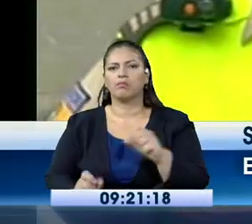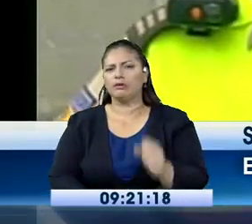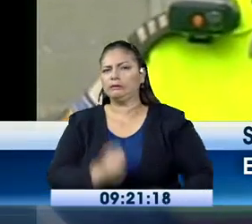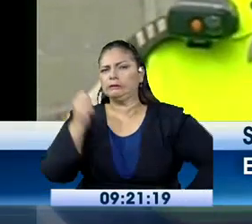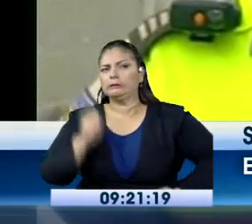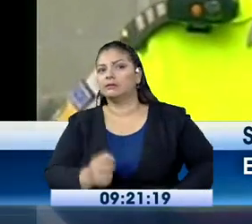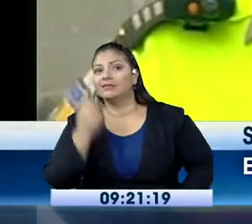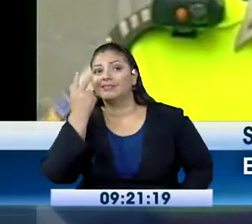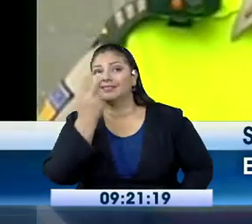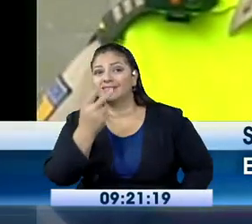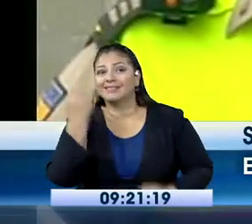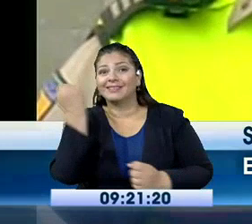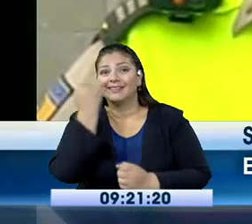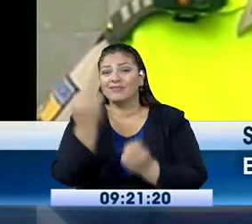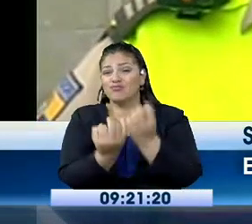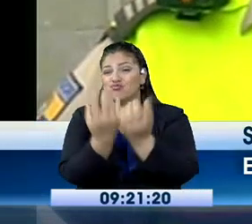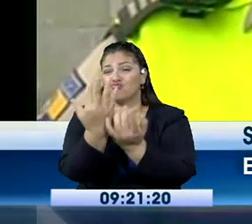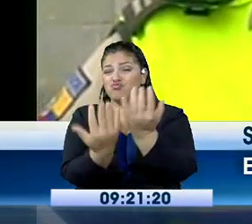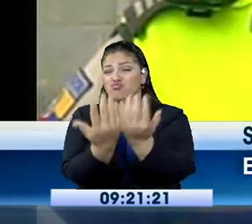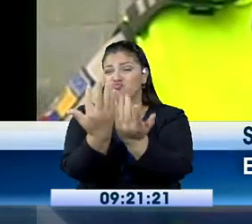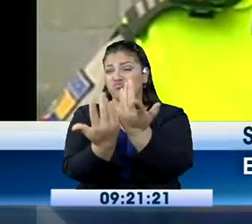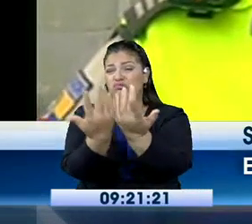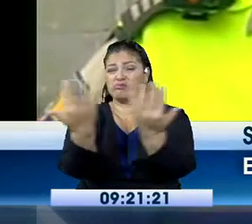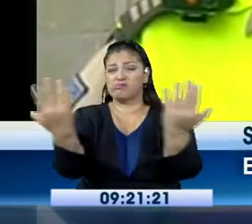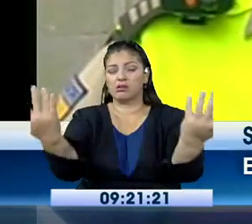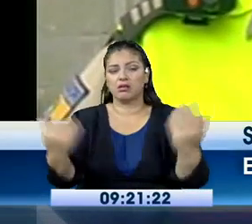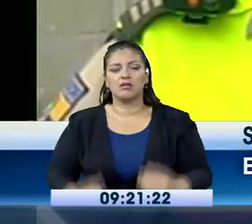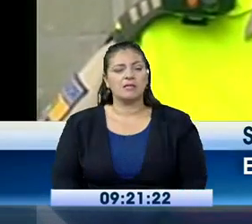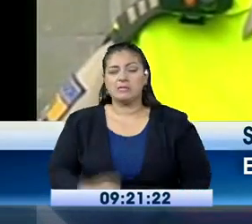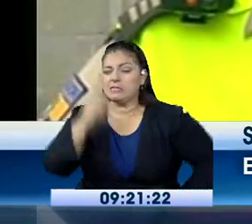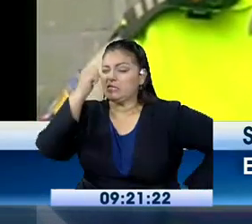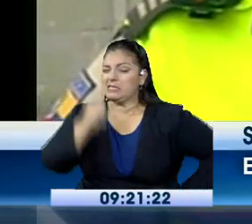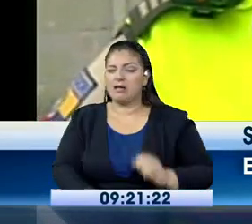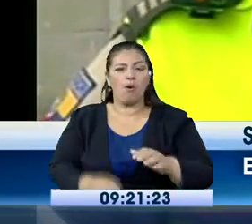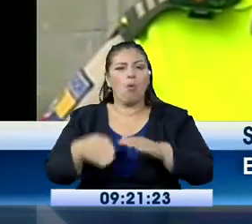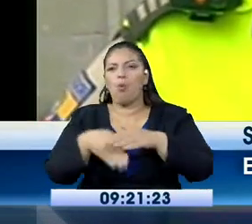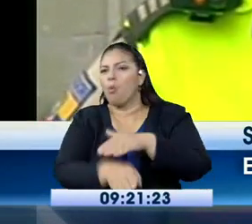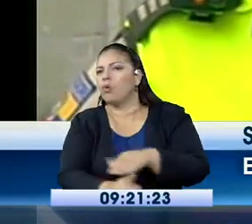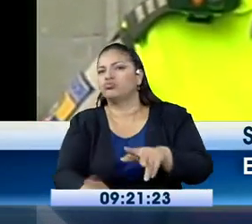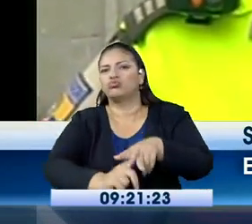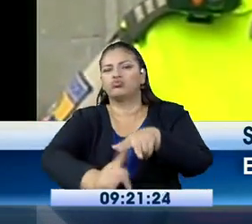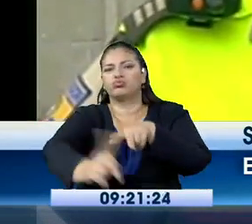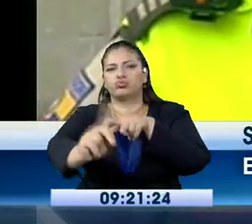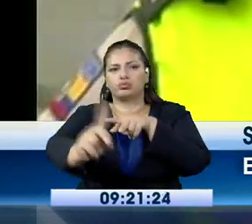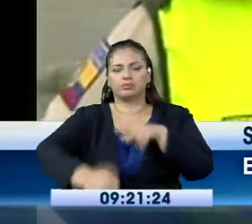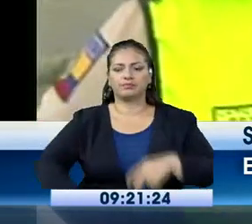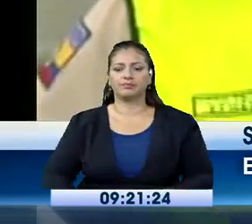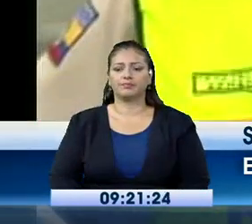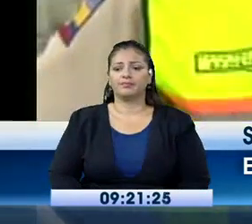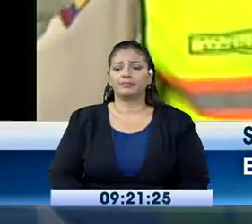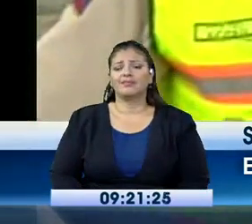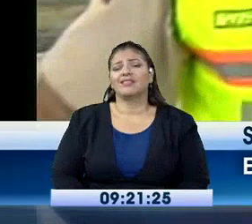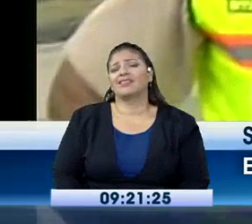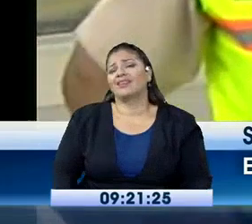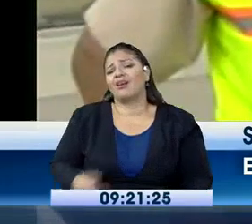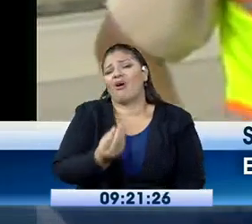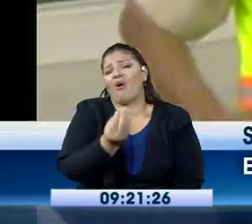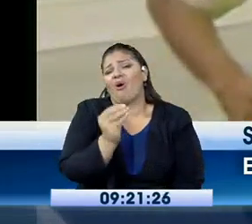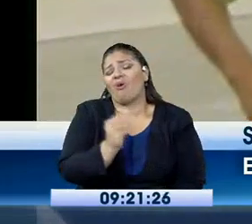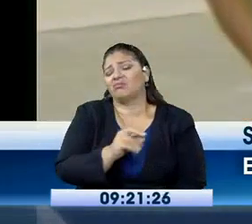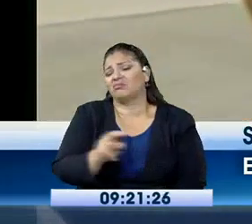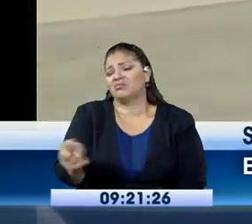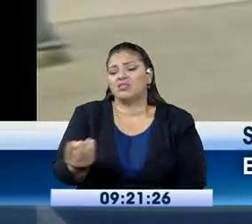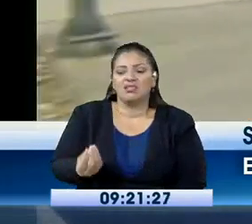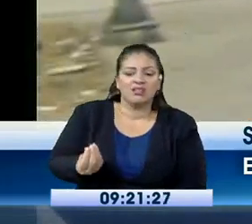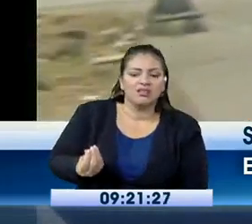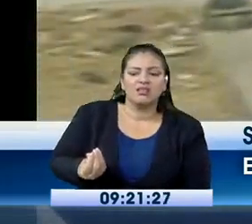droga que hace que los jóvenes roben cualquier cosa, por más barata o cara que sea, ellos lo que intentan es tener algo de dinero